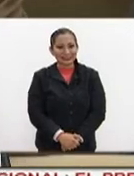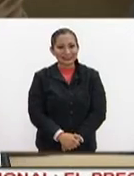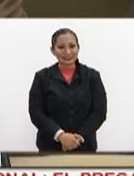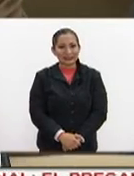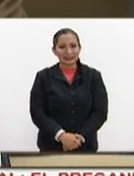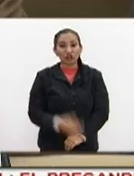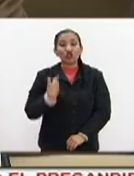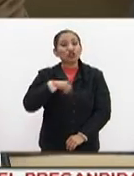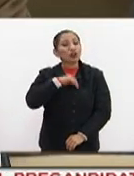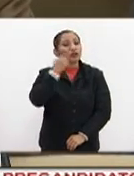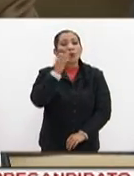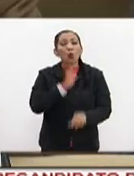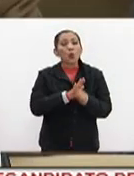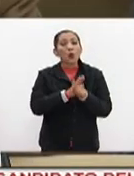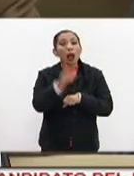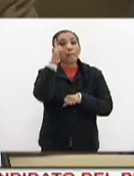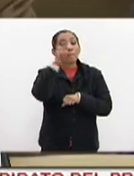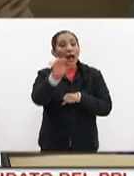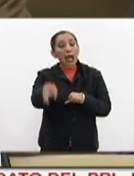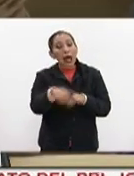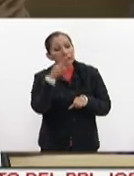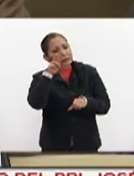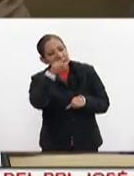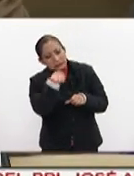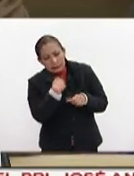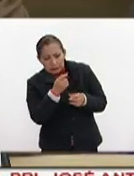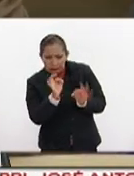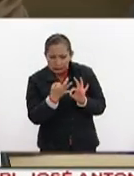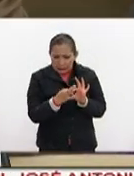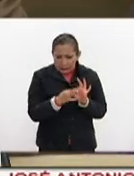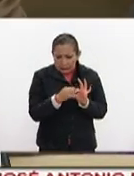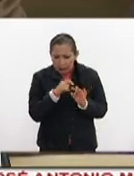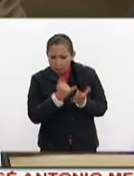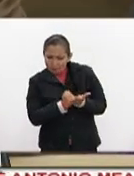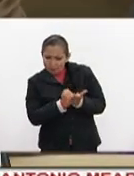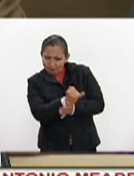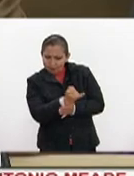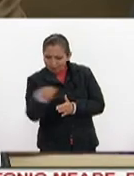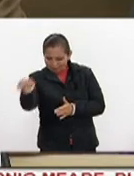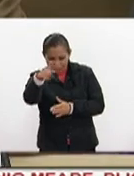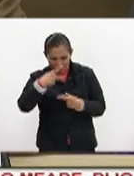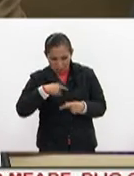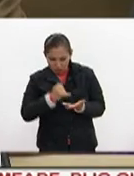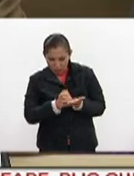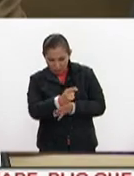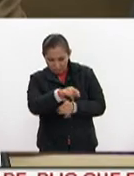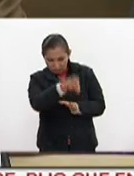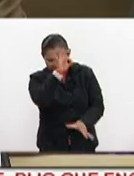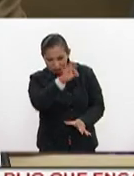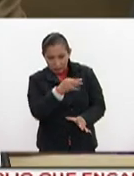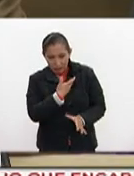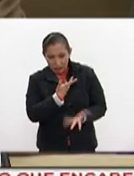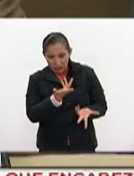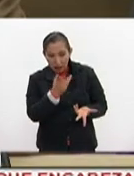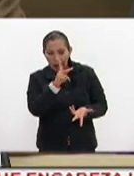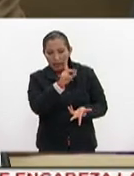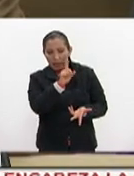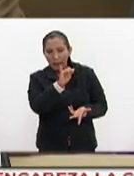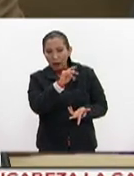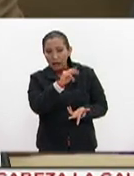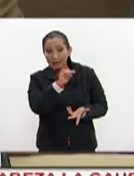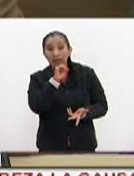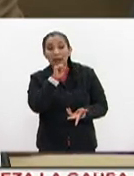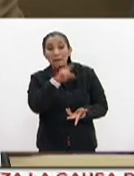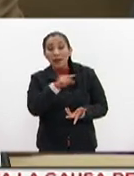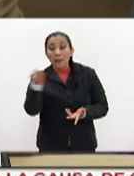Lo que pretendemos no solamente es para perfeccionar la democracia, como bien señalaba el doctor Nassif, sino colaborar de